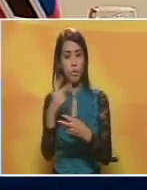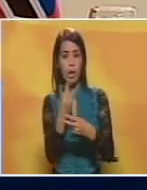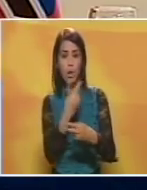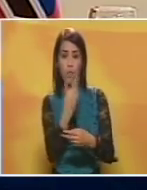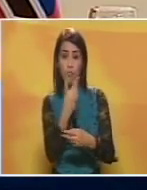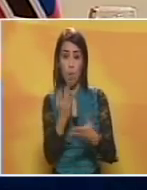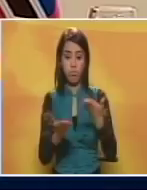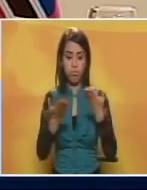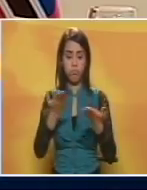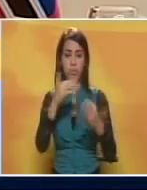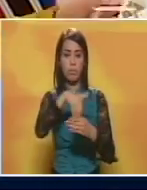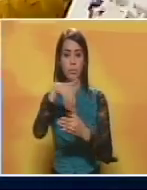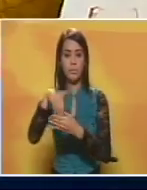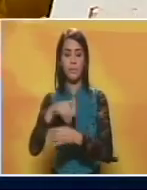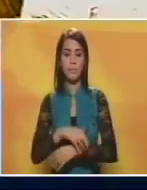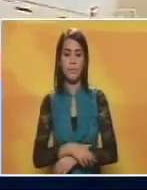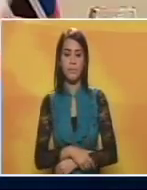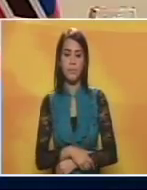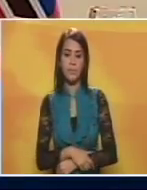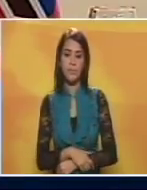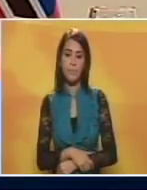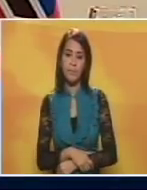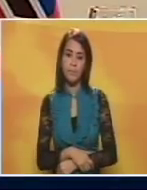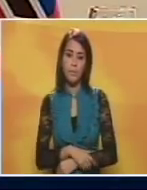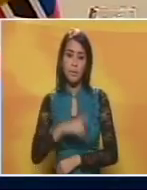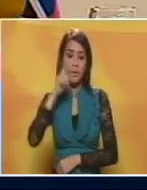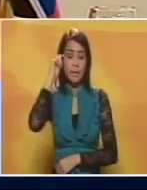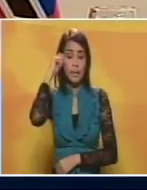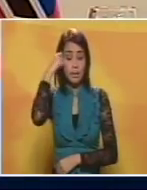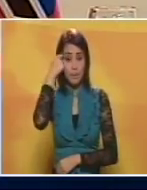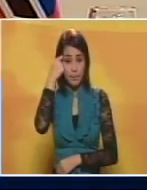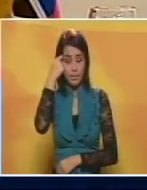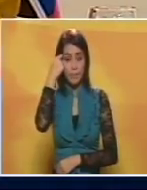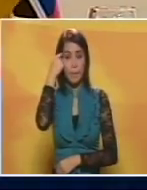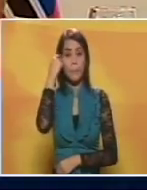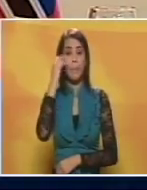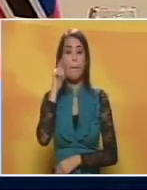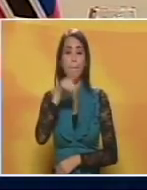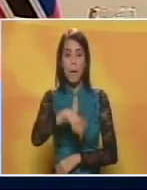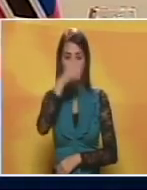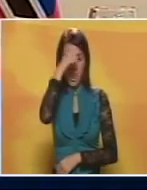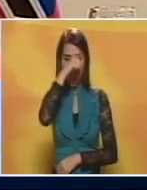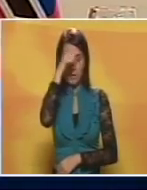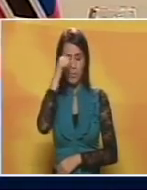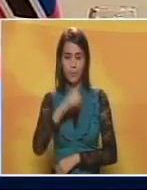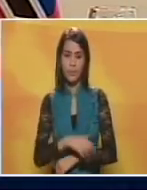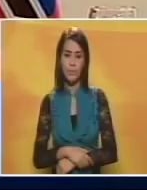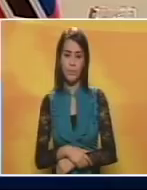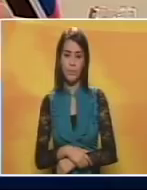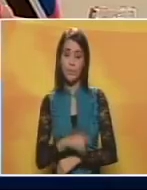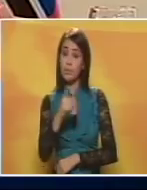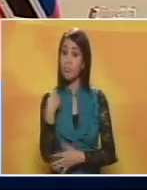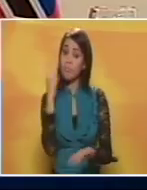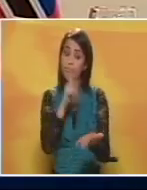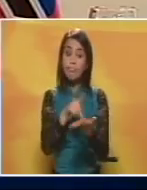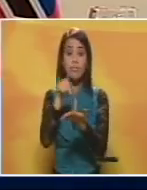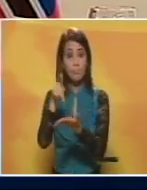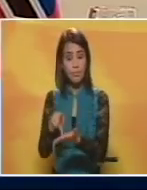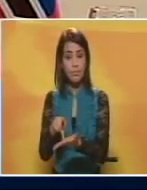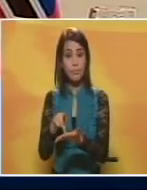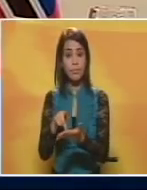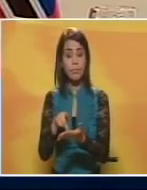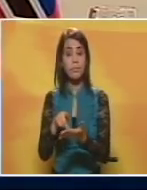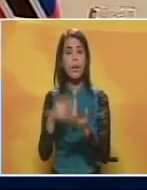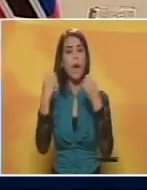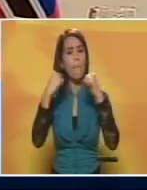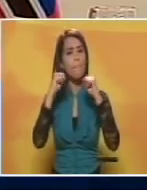niveles electorales. Les recordamos que para este domingo, que vayan a